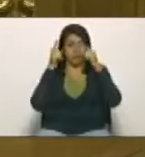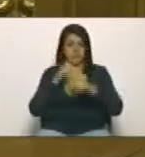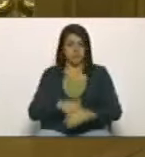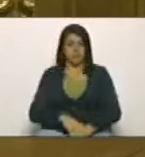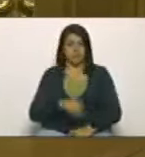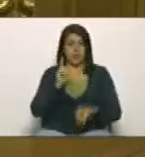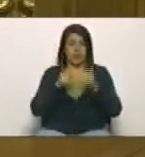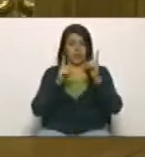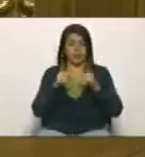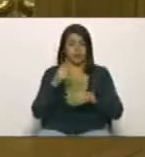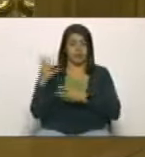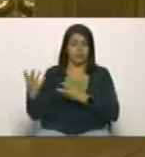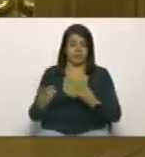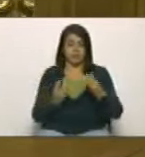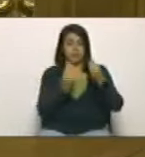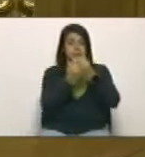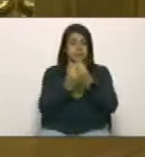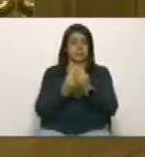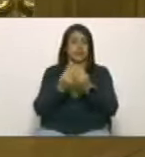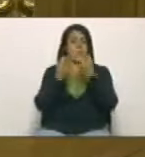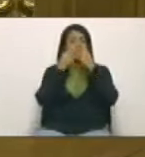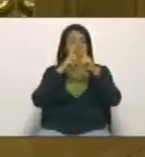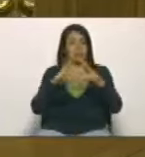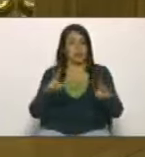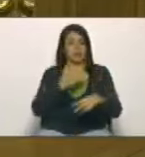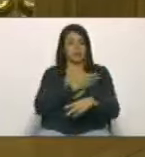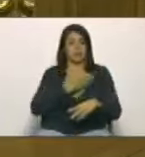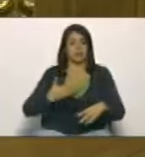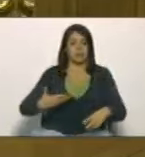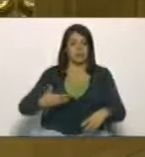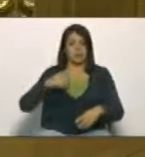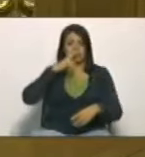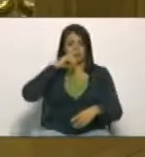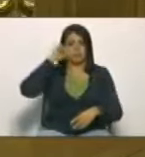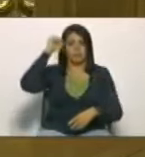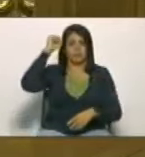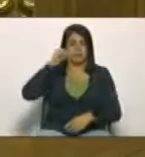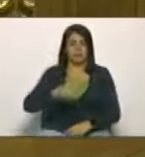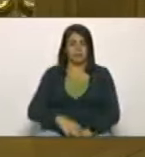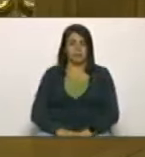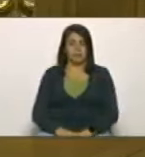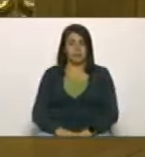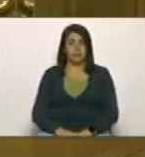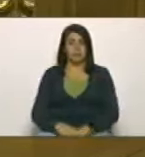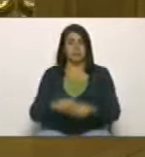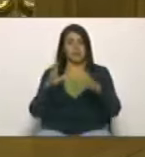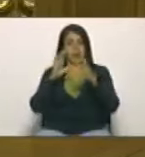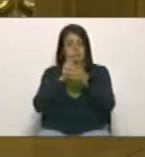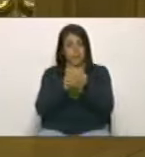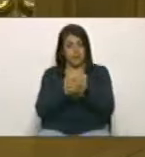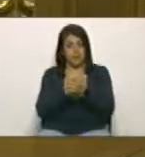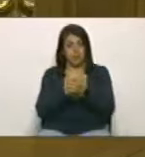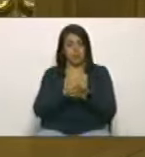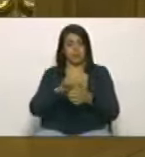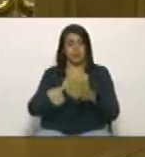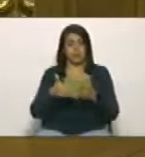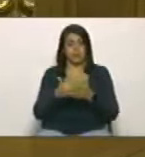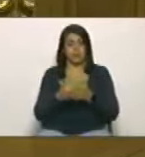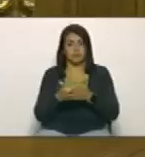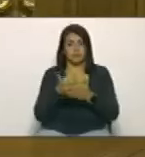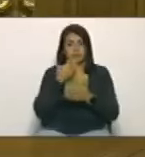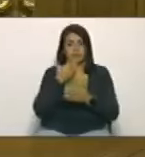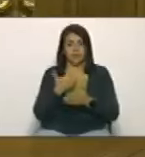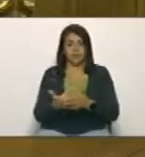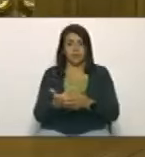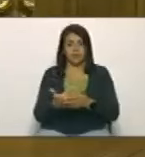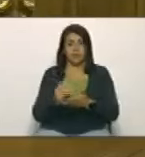Y si alguien ha llevado la bandera de paz, es el presidente Nicolás Maduro. Por eso, compañeros y compañeras, pido